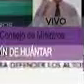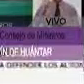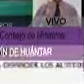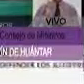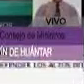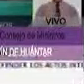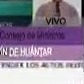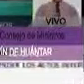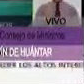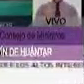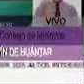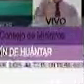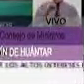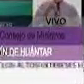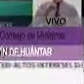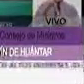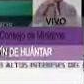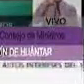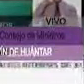la madurez política